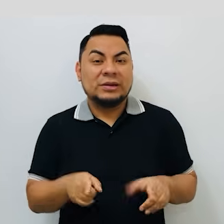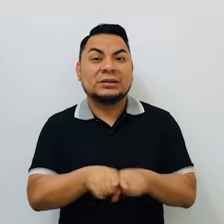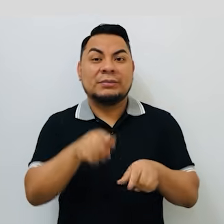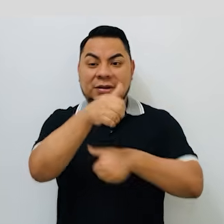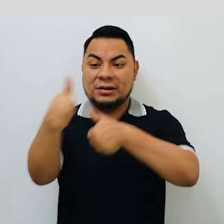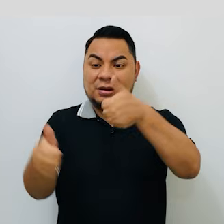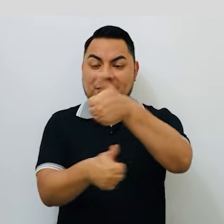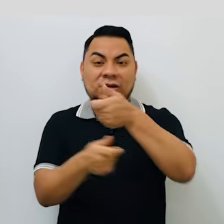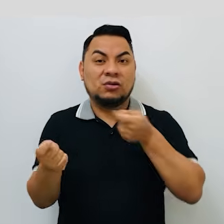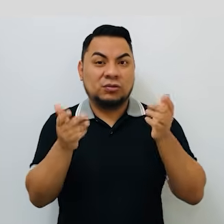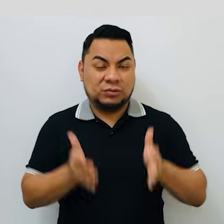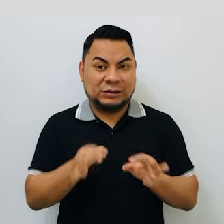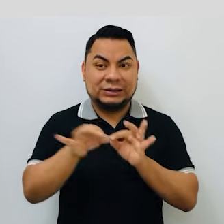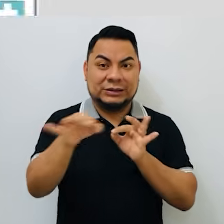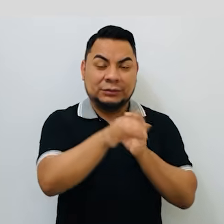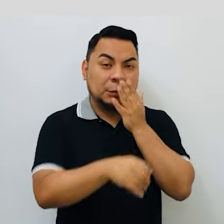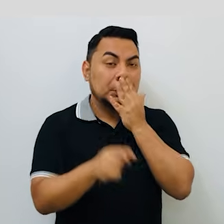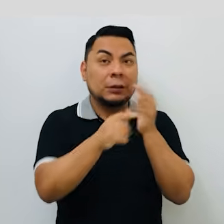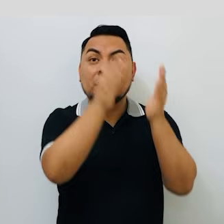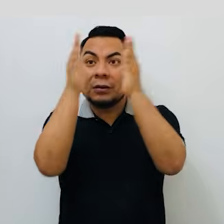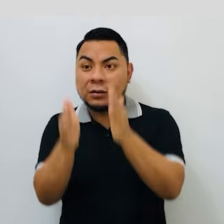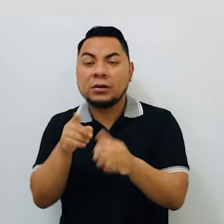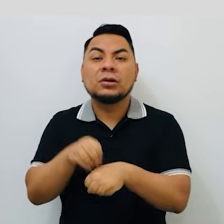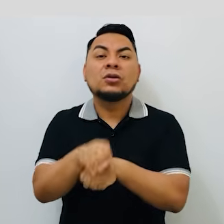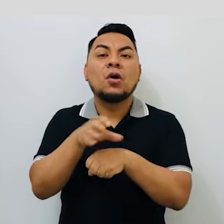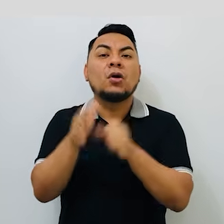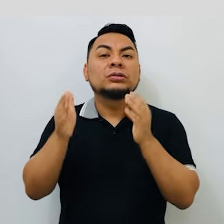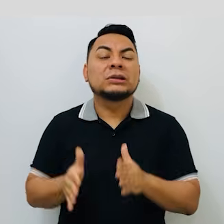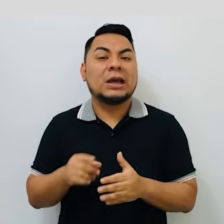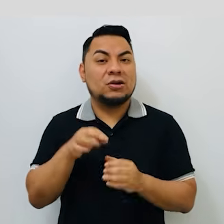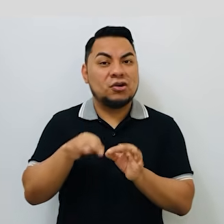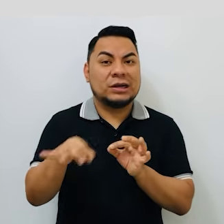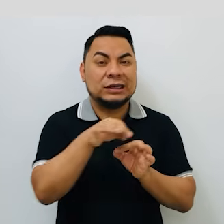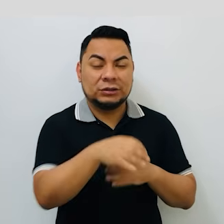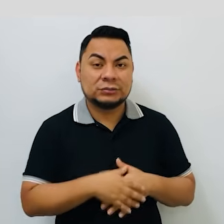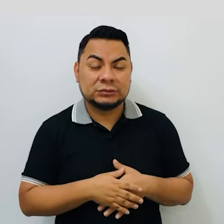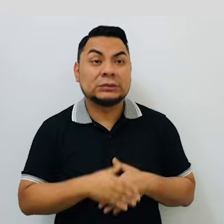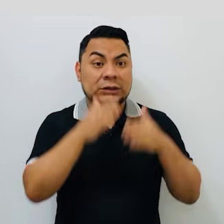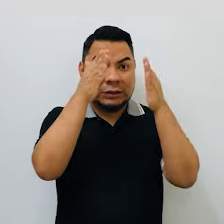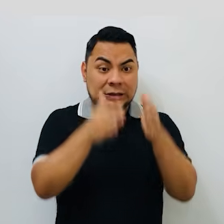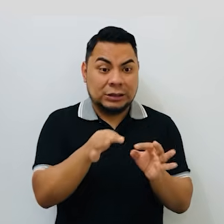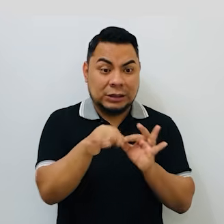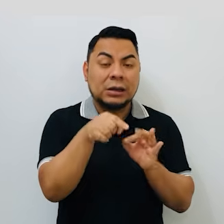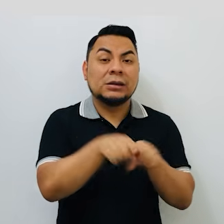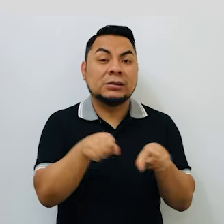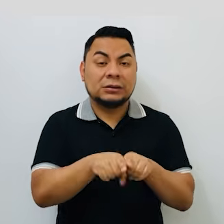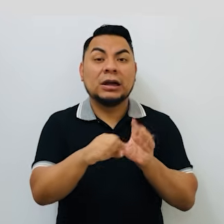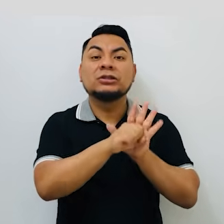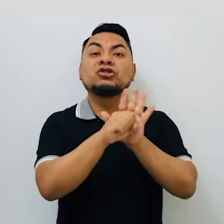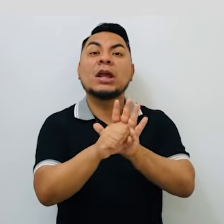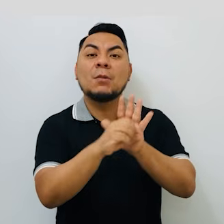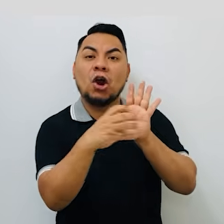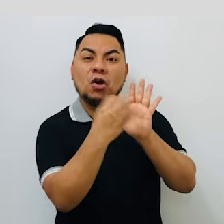gobernador y al vicegobernador regional y otra para los consejeros regionales. La cédula regional, además